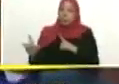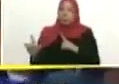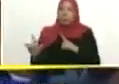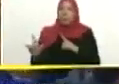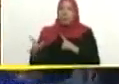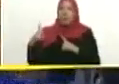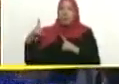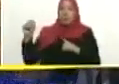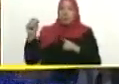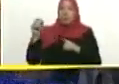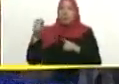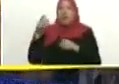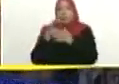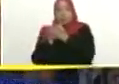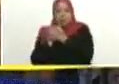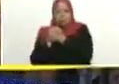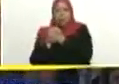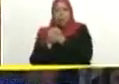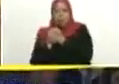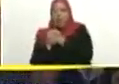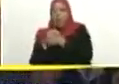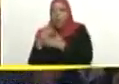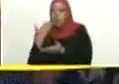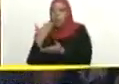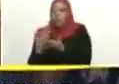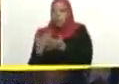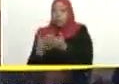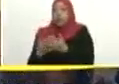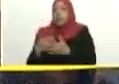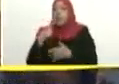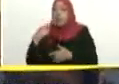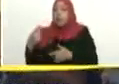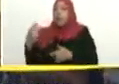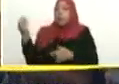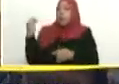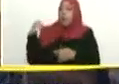Se fue Escalona que lo llamó, mira, escuché que el presidente te va a dar la palabra.